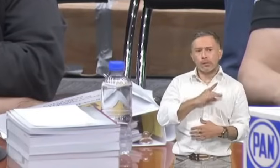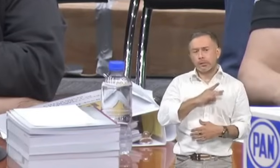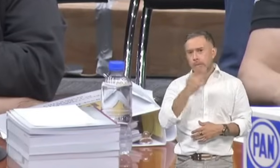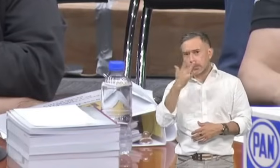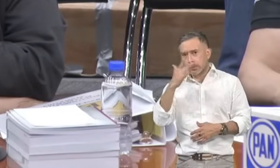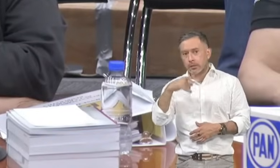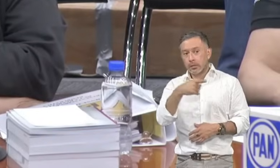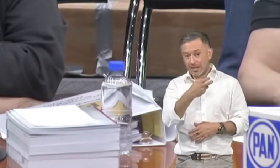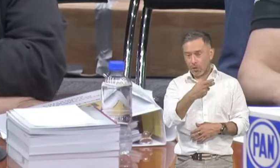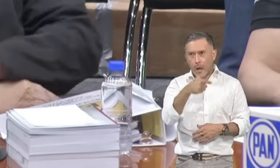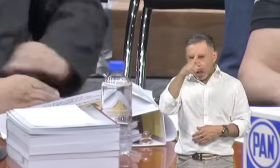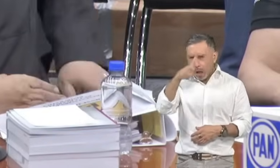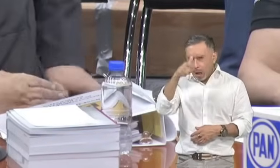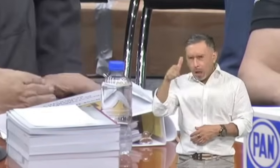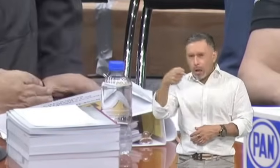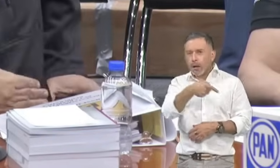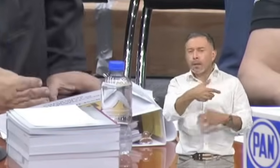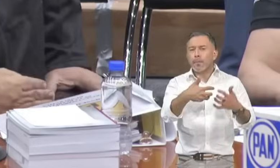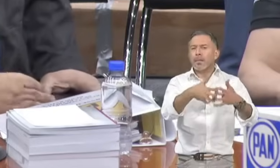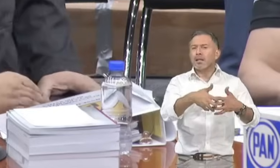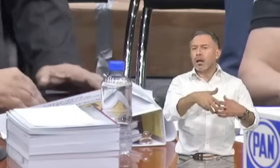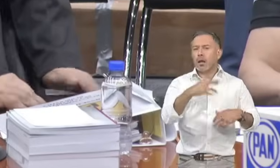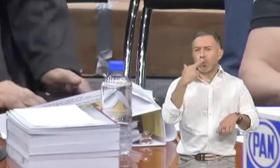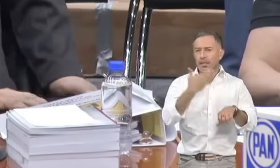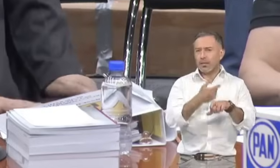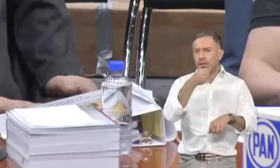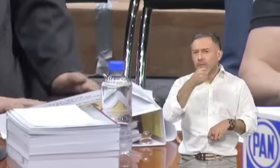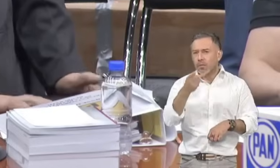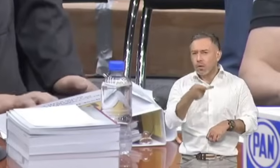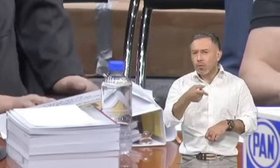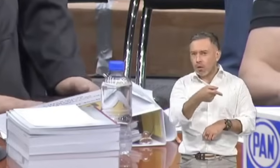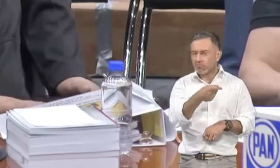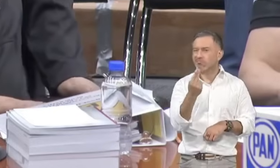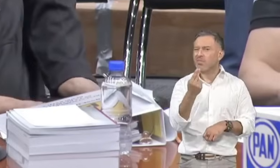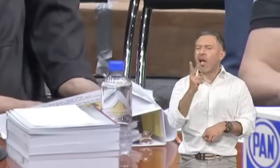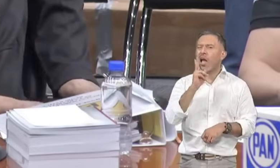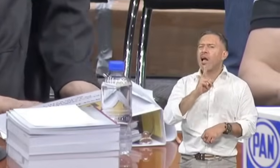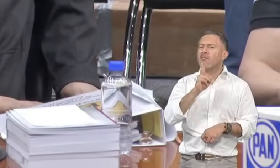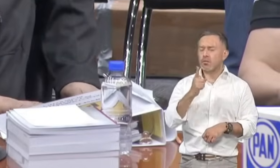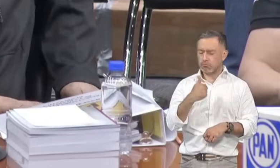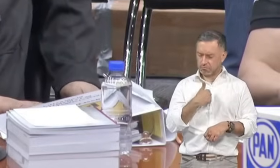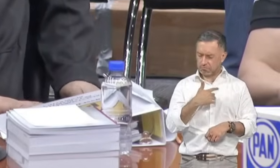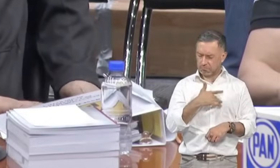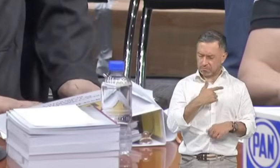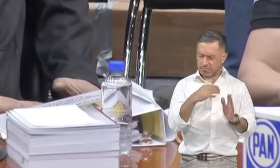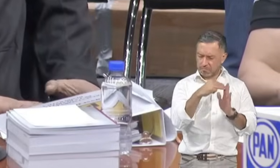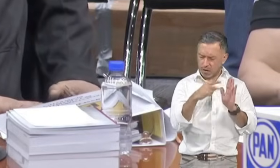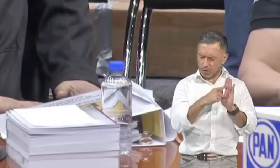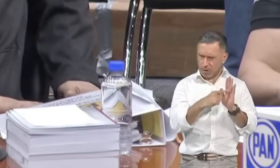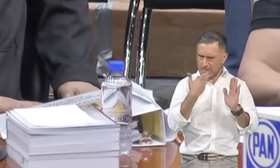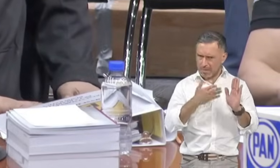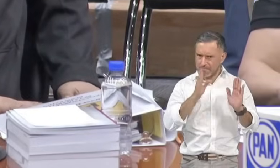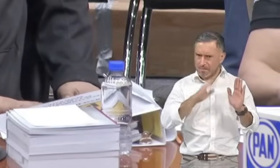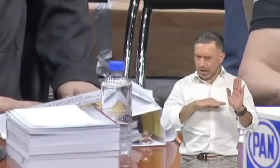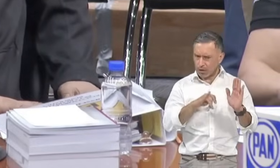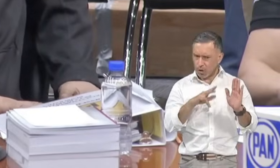propias casas encuestadoras quienes deberían de abrir un debate sobre sus metodologías, las realidades que están viviendo